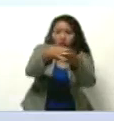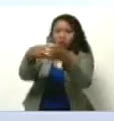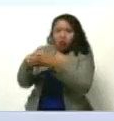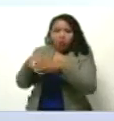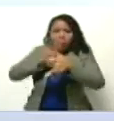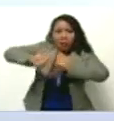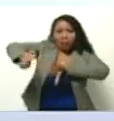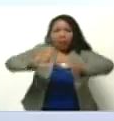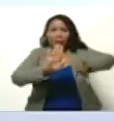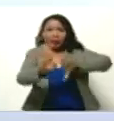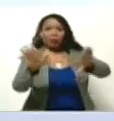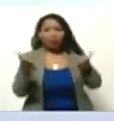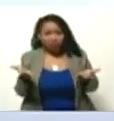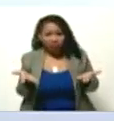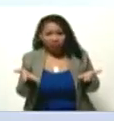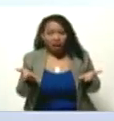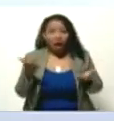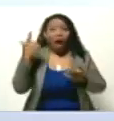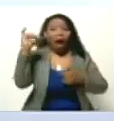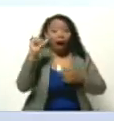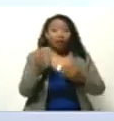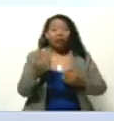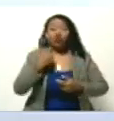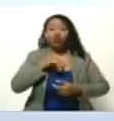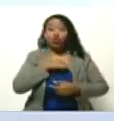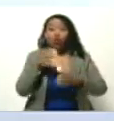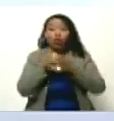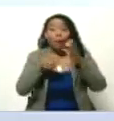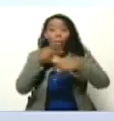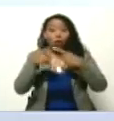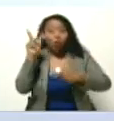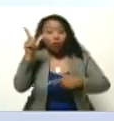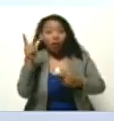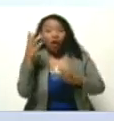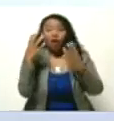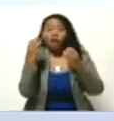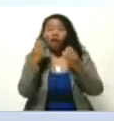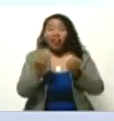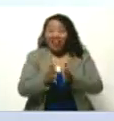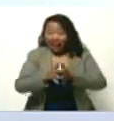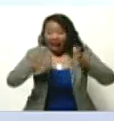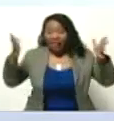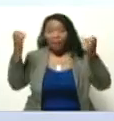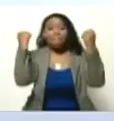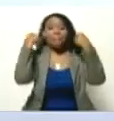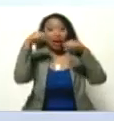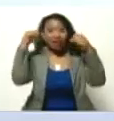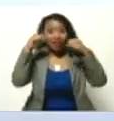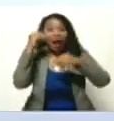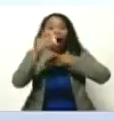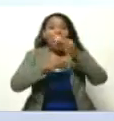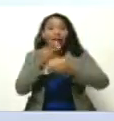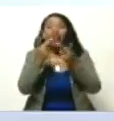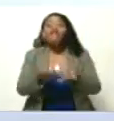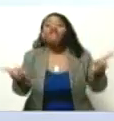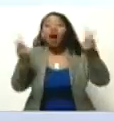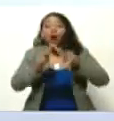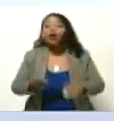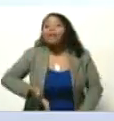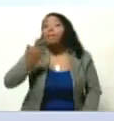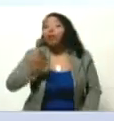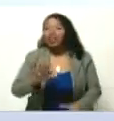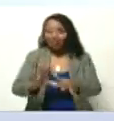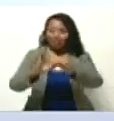es una superestructura que practica y pregona un valor fundamental, que es la